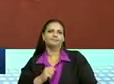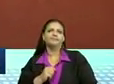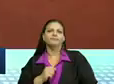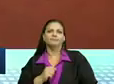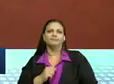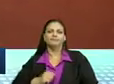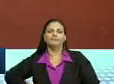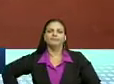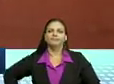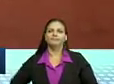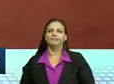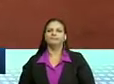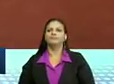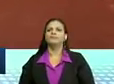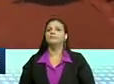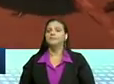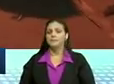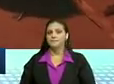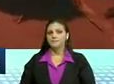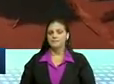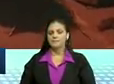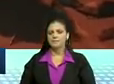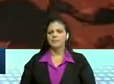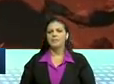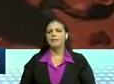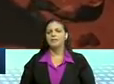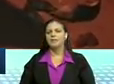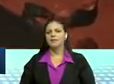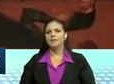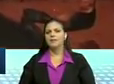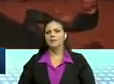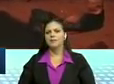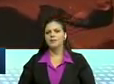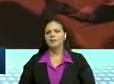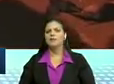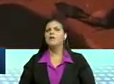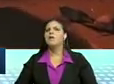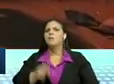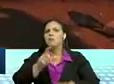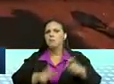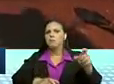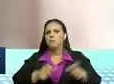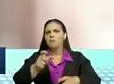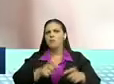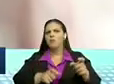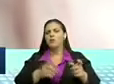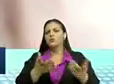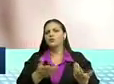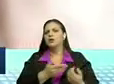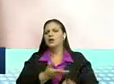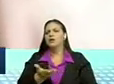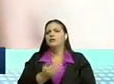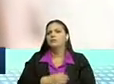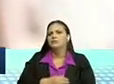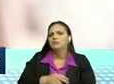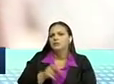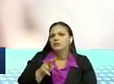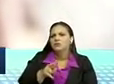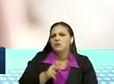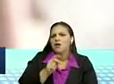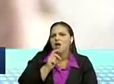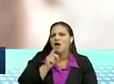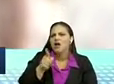también la colaboración y la cooperación ciudadana que con datos certeros permitieron a los efectivos de la